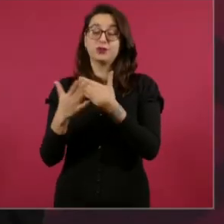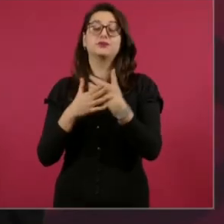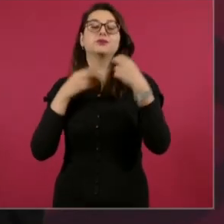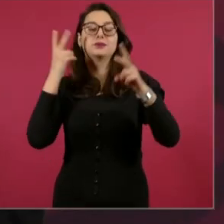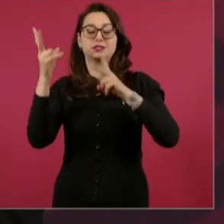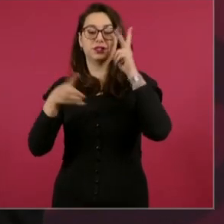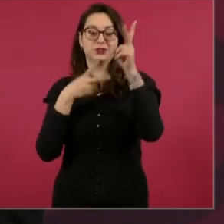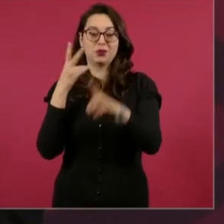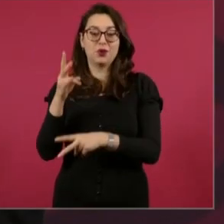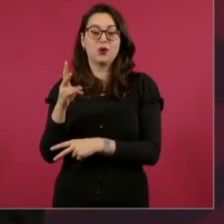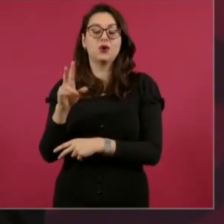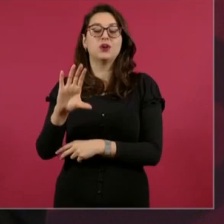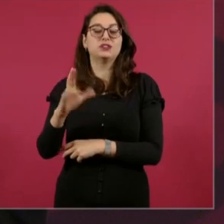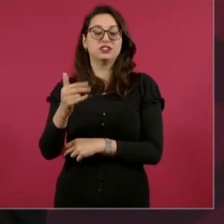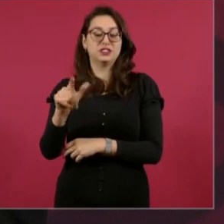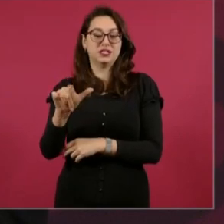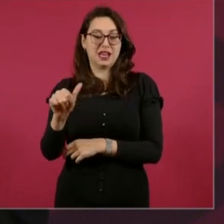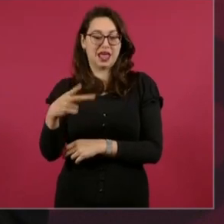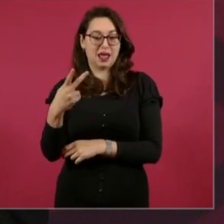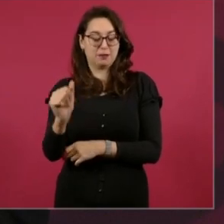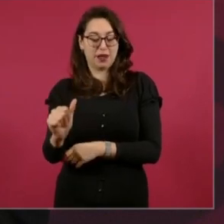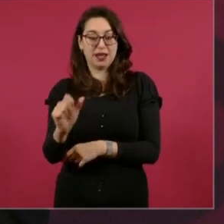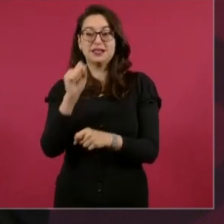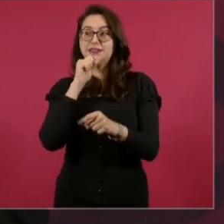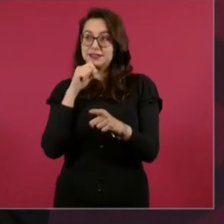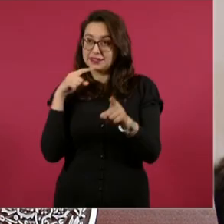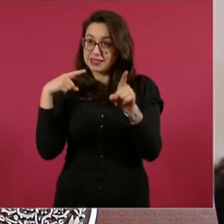visitando constantemente